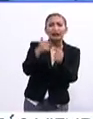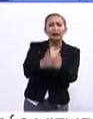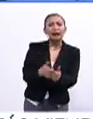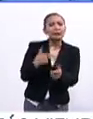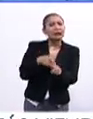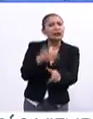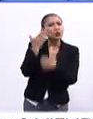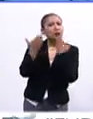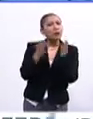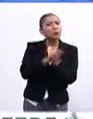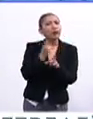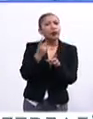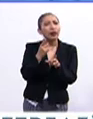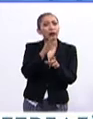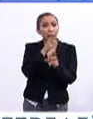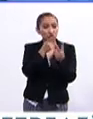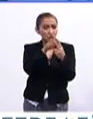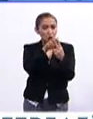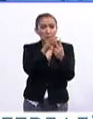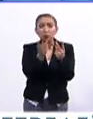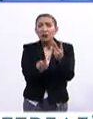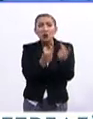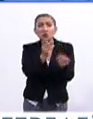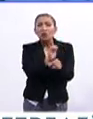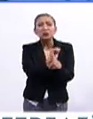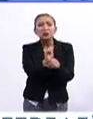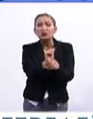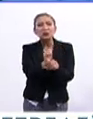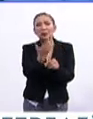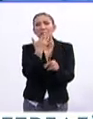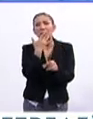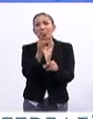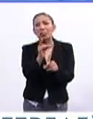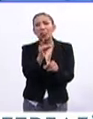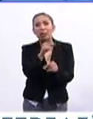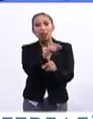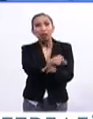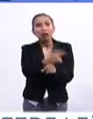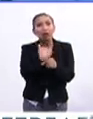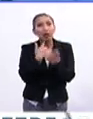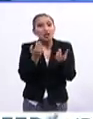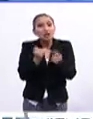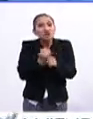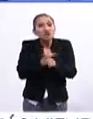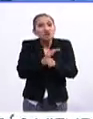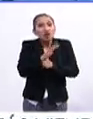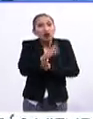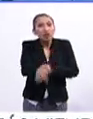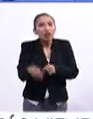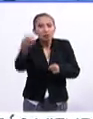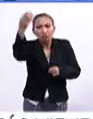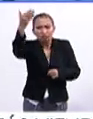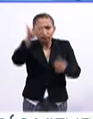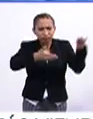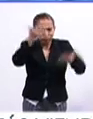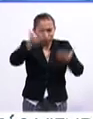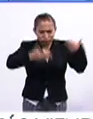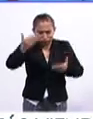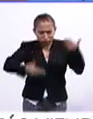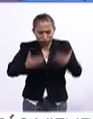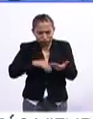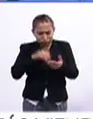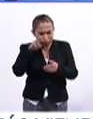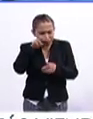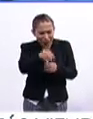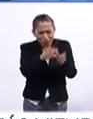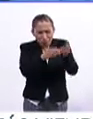queda? Para contestar esas dos preguntas que podrían ser muy fáciles, realmente puedes echarte un